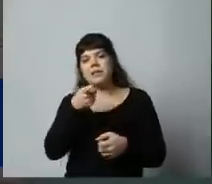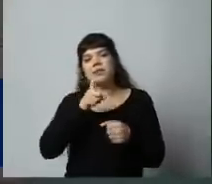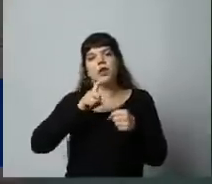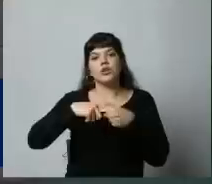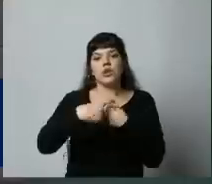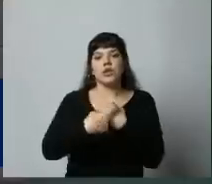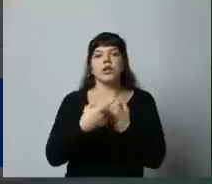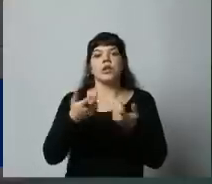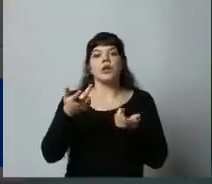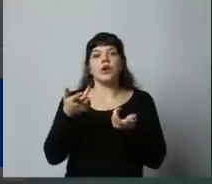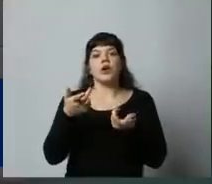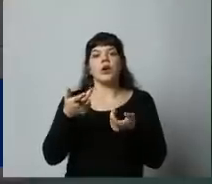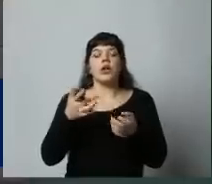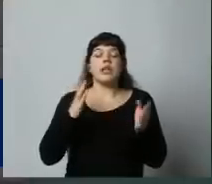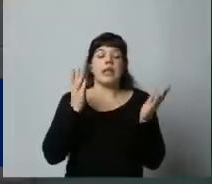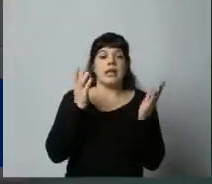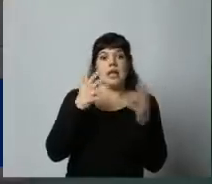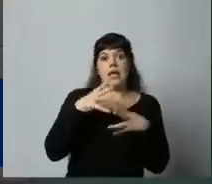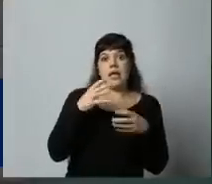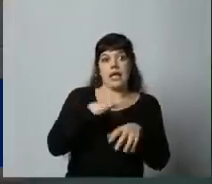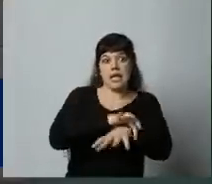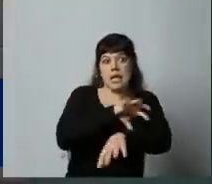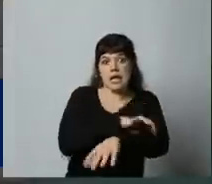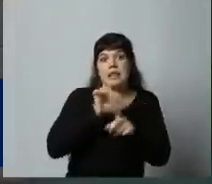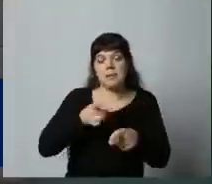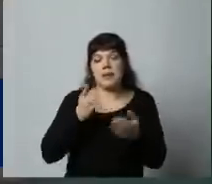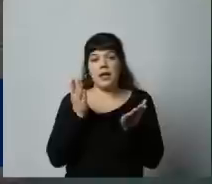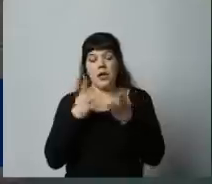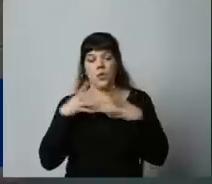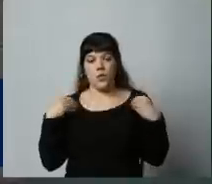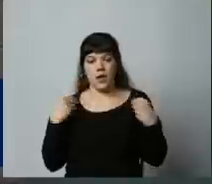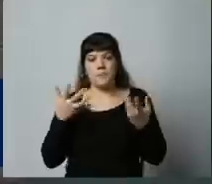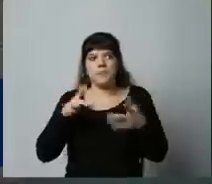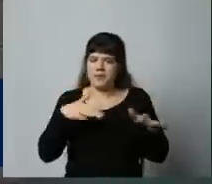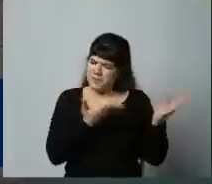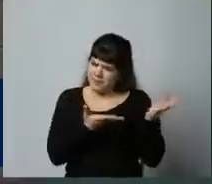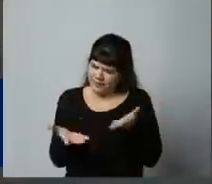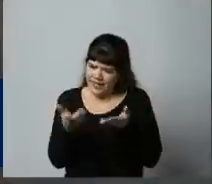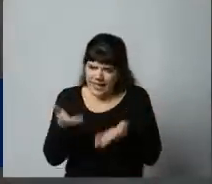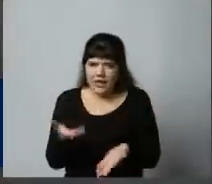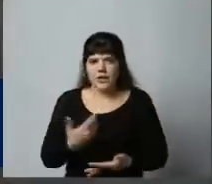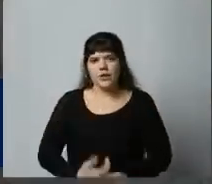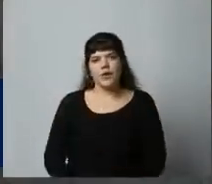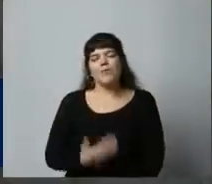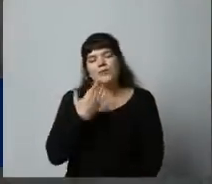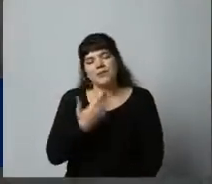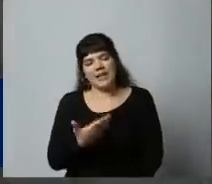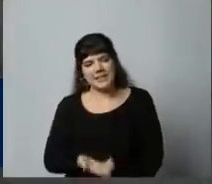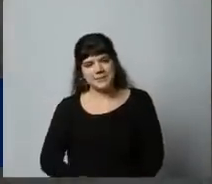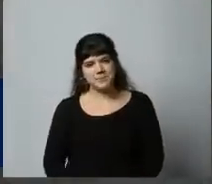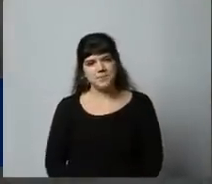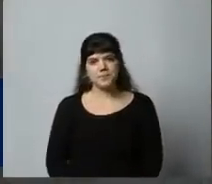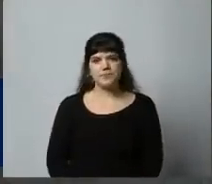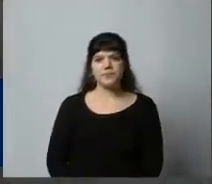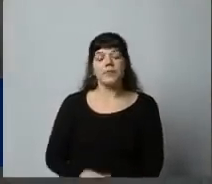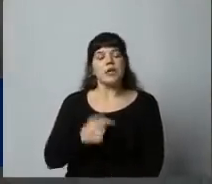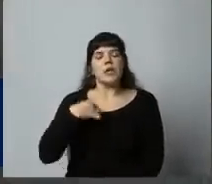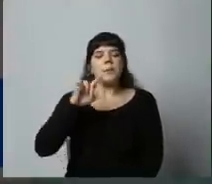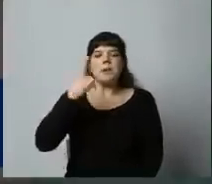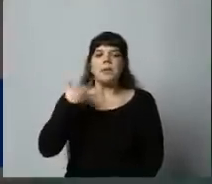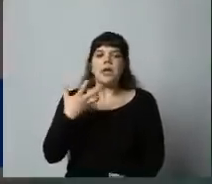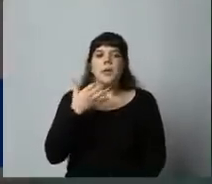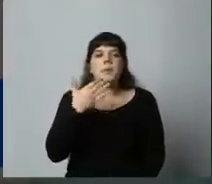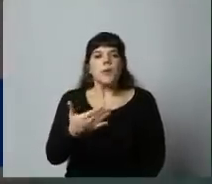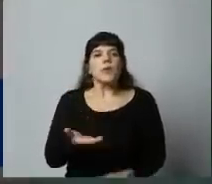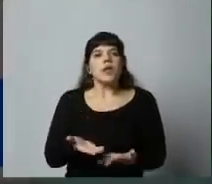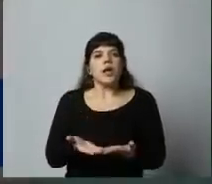Consejo de Educación inicial y primaria y bienvenido Héctor Muchas gracias por venir gracias gracias Leandro eh lo primero que te quiero